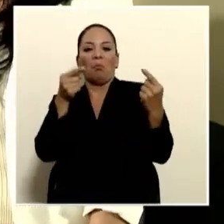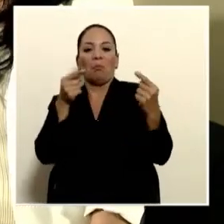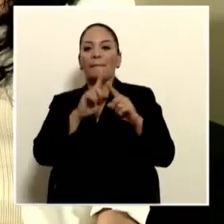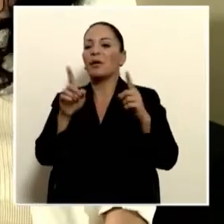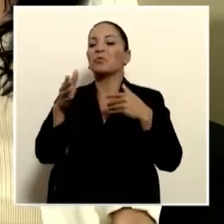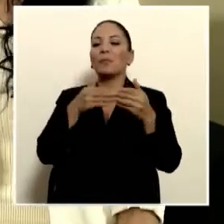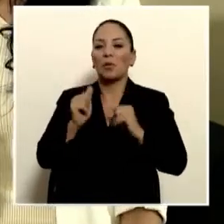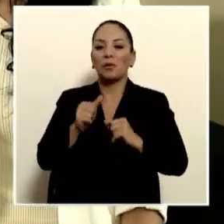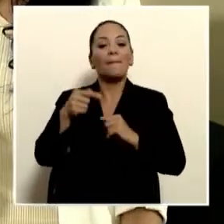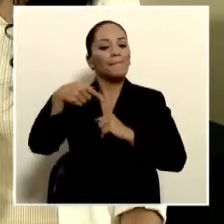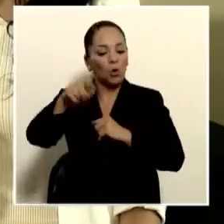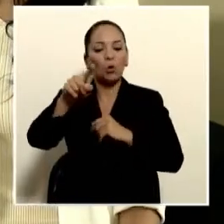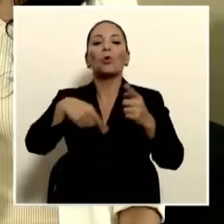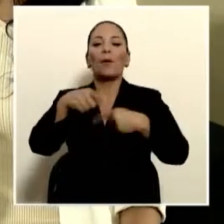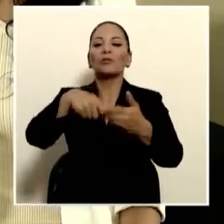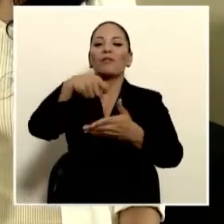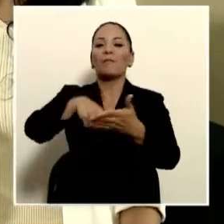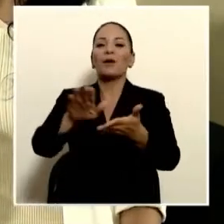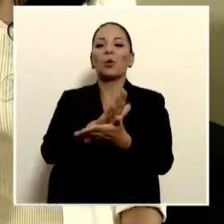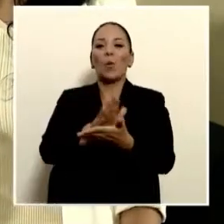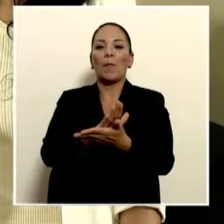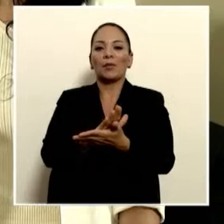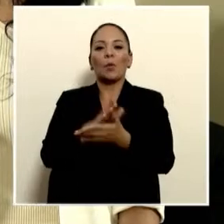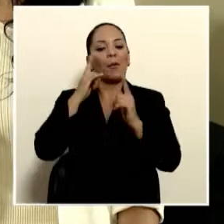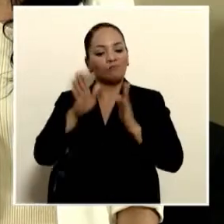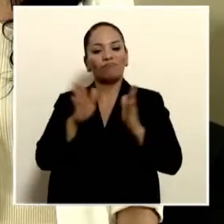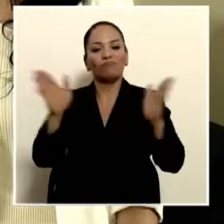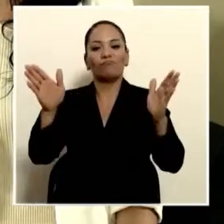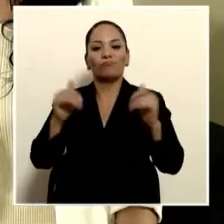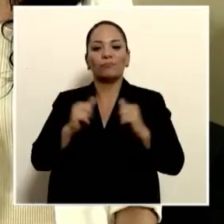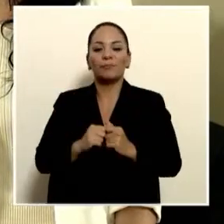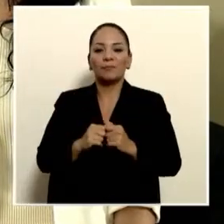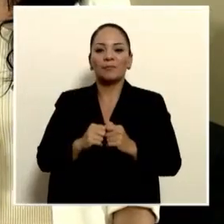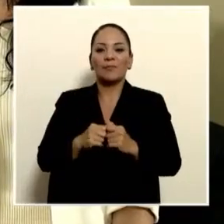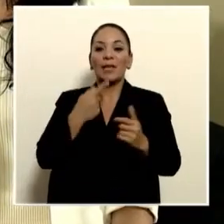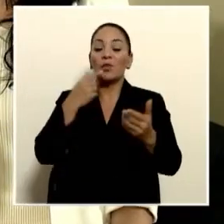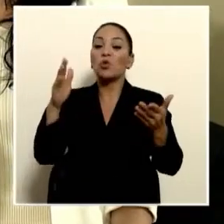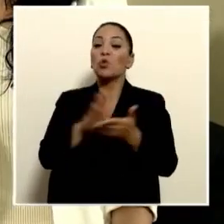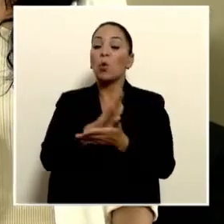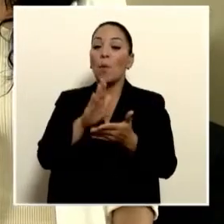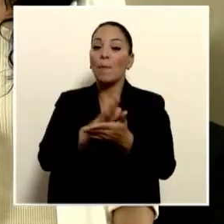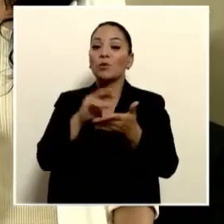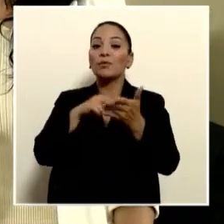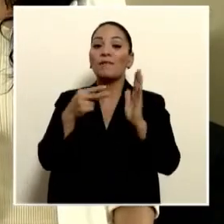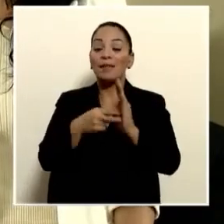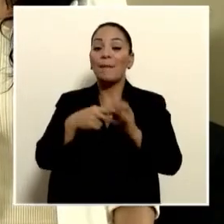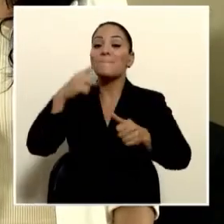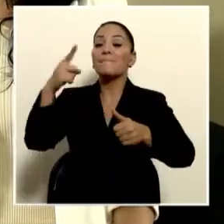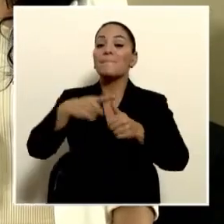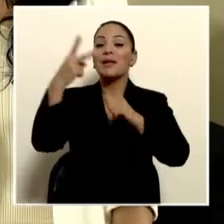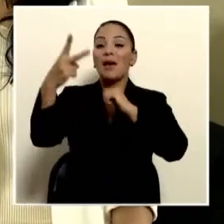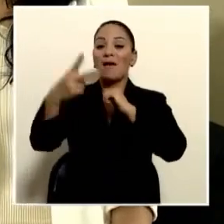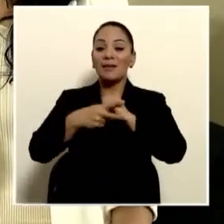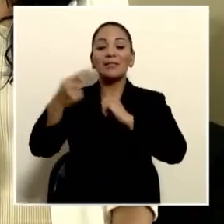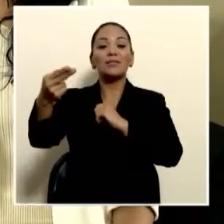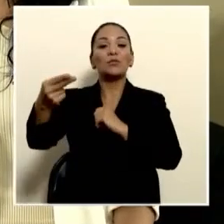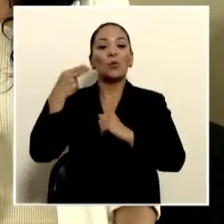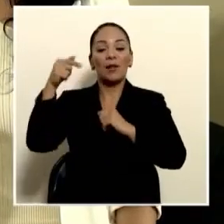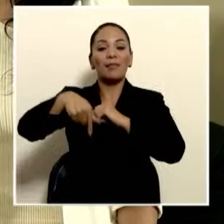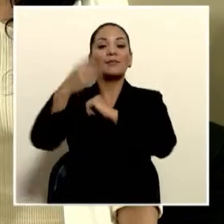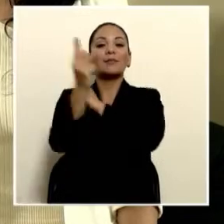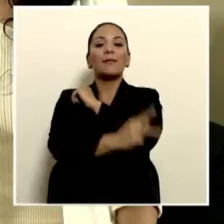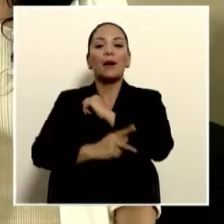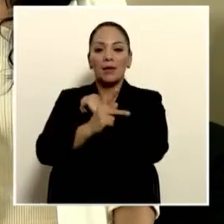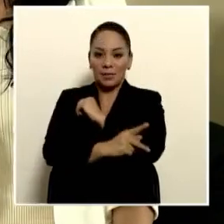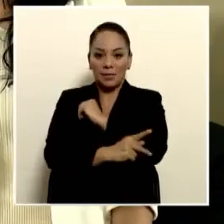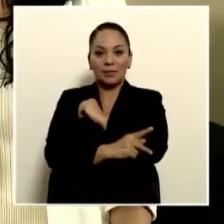pronto firmaremos el decreto que va a introducir por primera vez en la historia de este